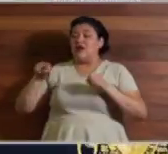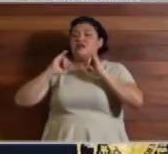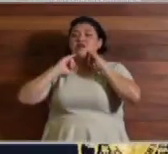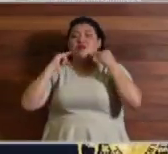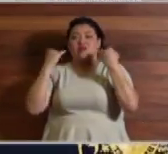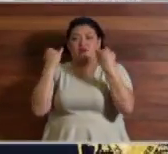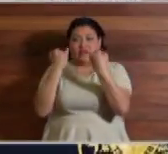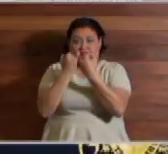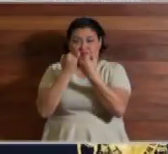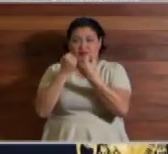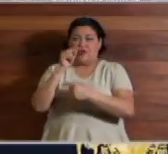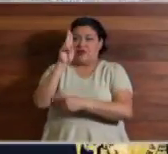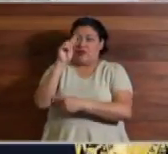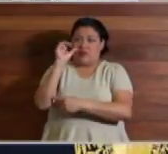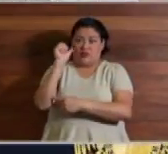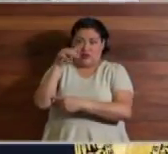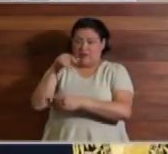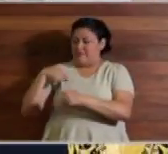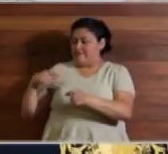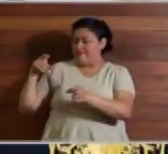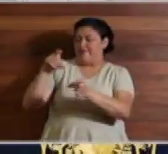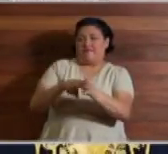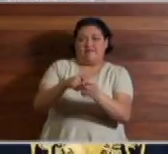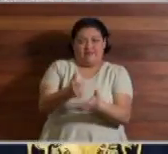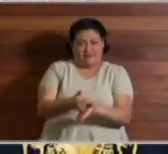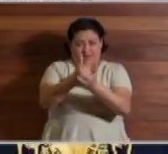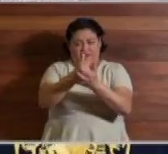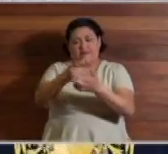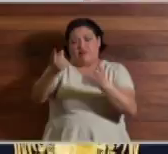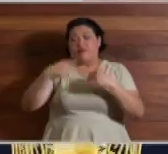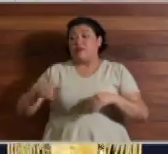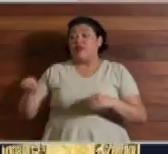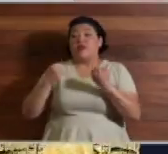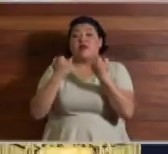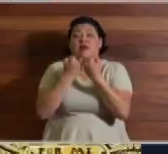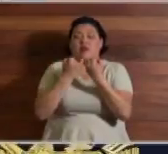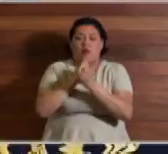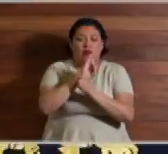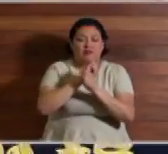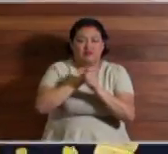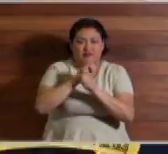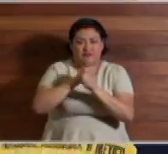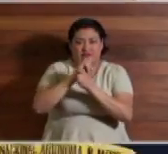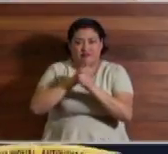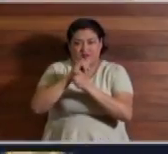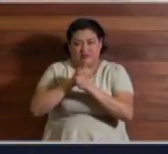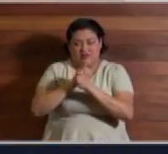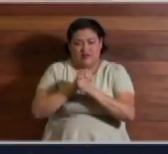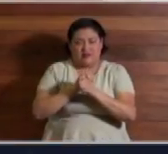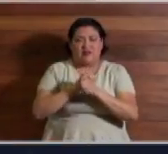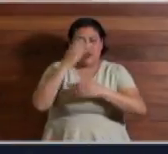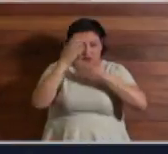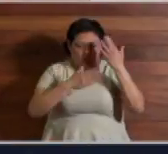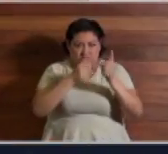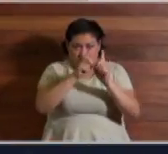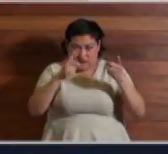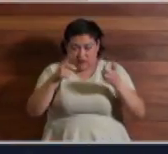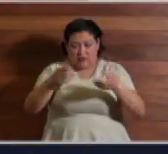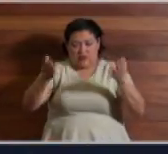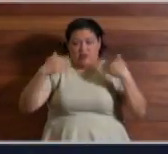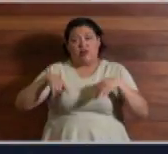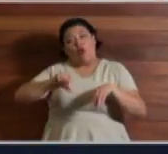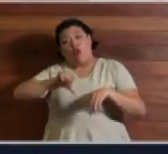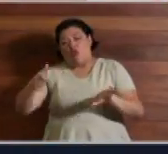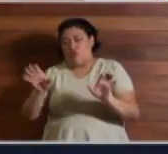de la Universidad Nacional Autónoma de México, investigador del Programa Universitario de Estudios del Desarrollo, miembro del